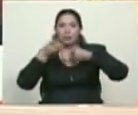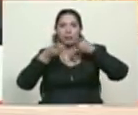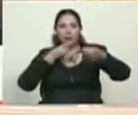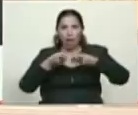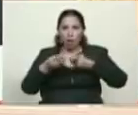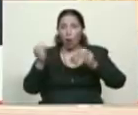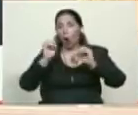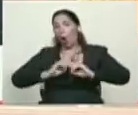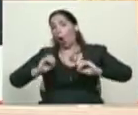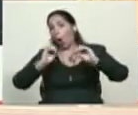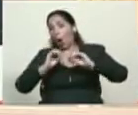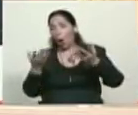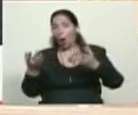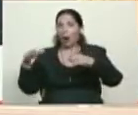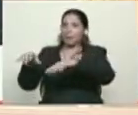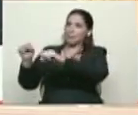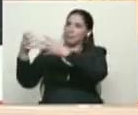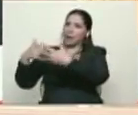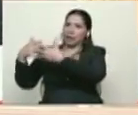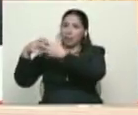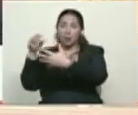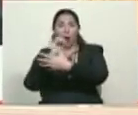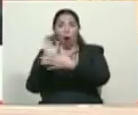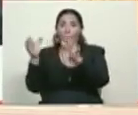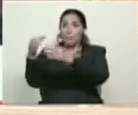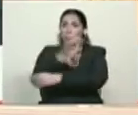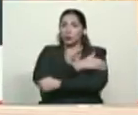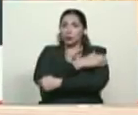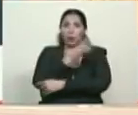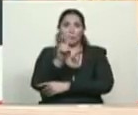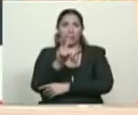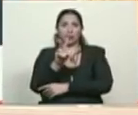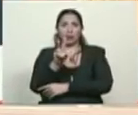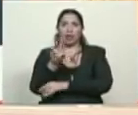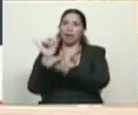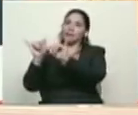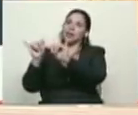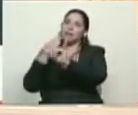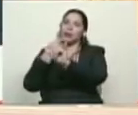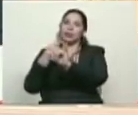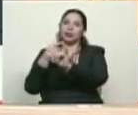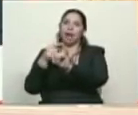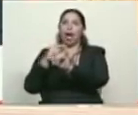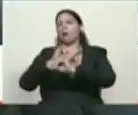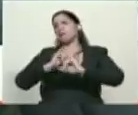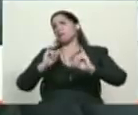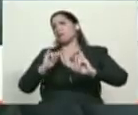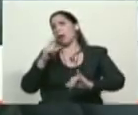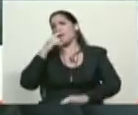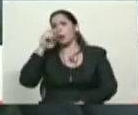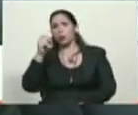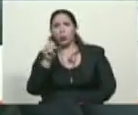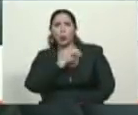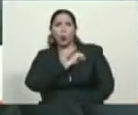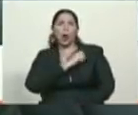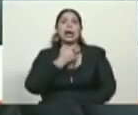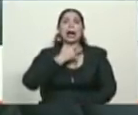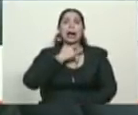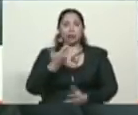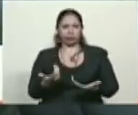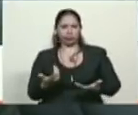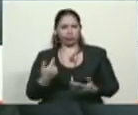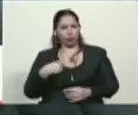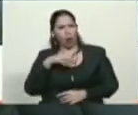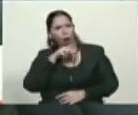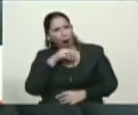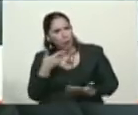el imperialismo, o con la oposición venezolana, ahí mismo dicen, se acobardó, se debilitó. Y yo hablo